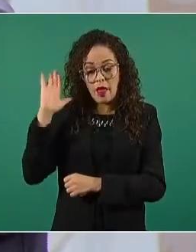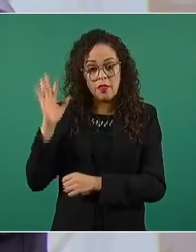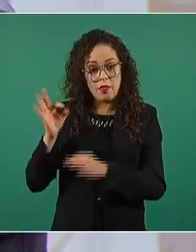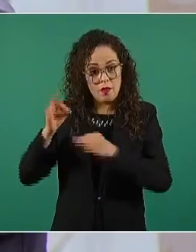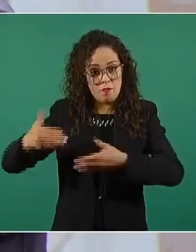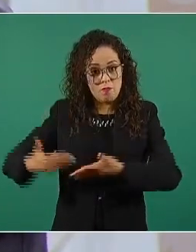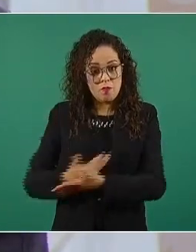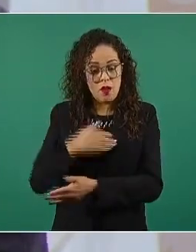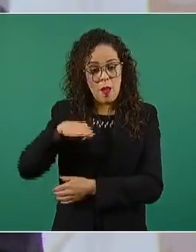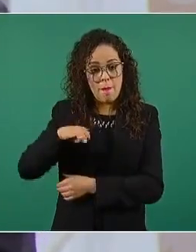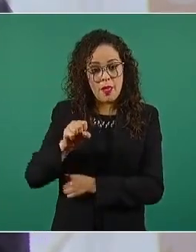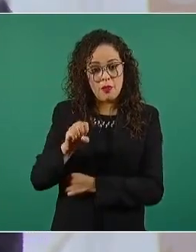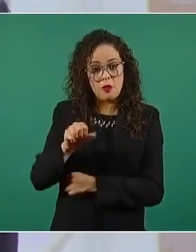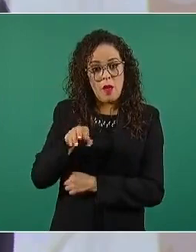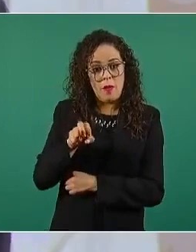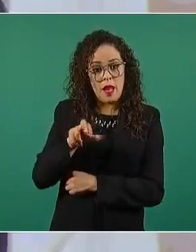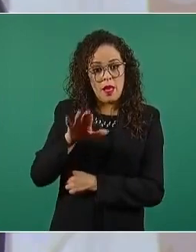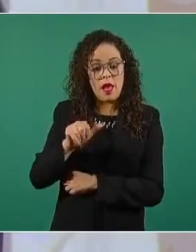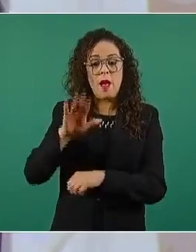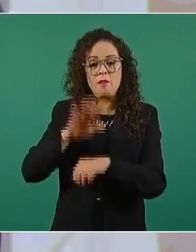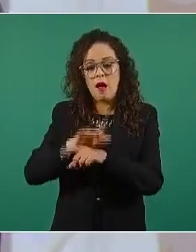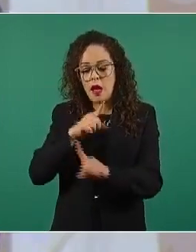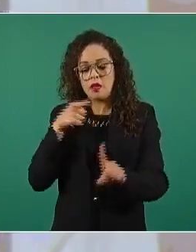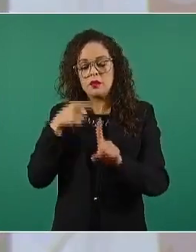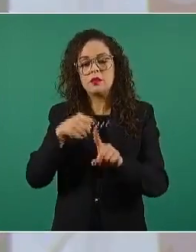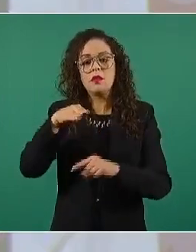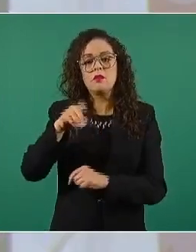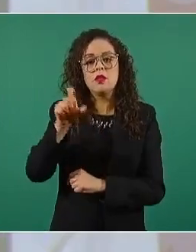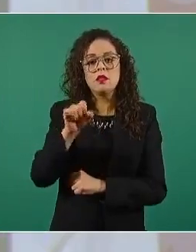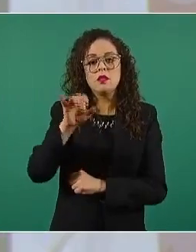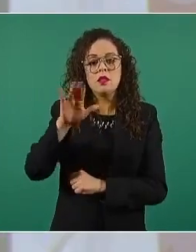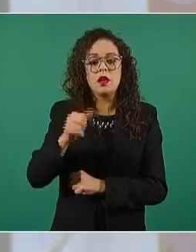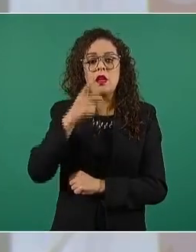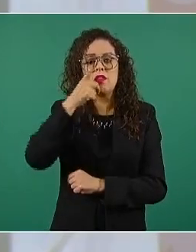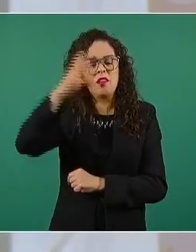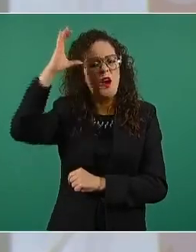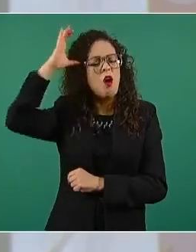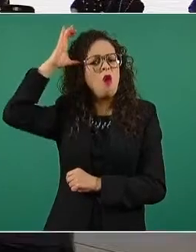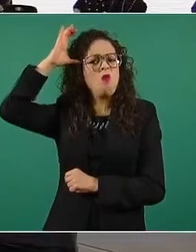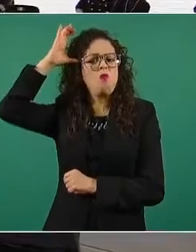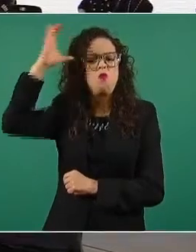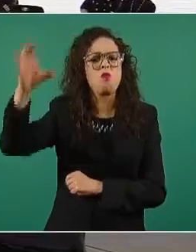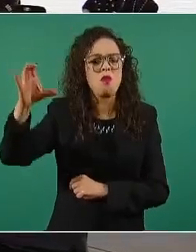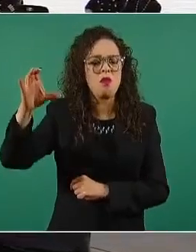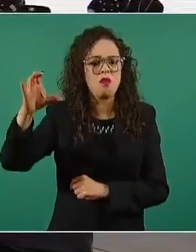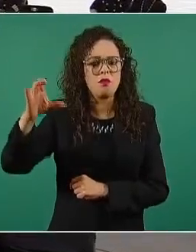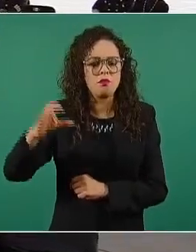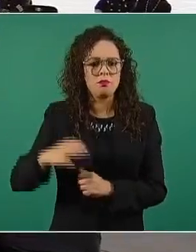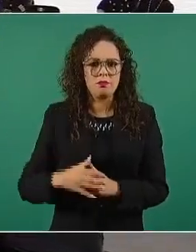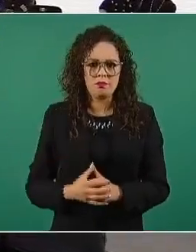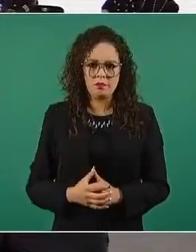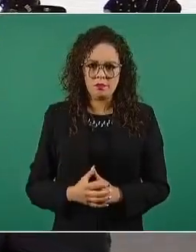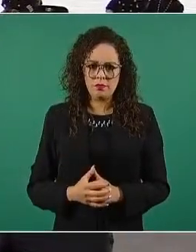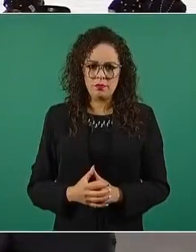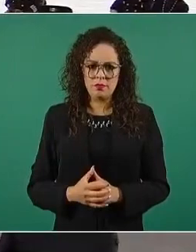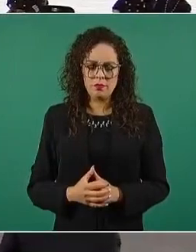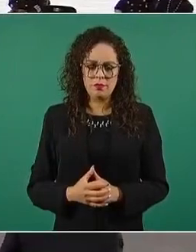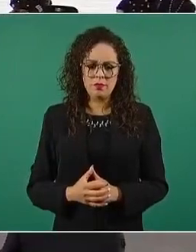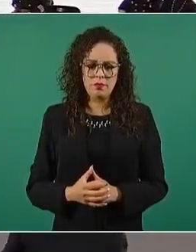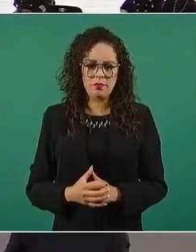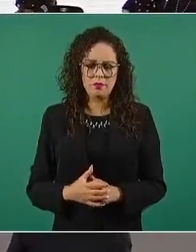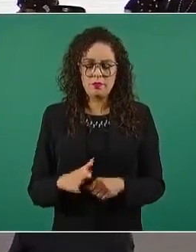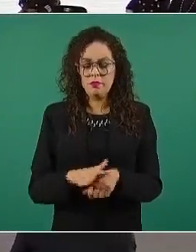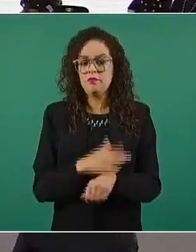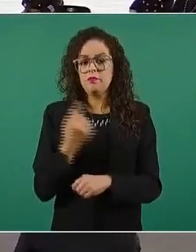particular los mexicas eran bárbaros, porque entre otras